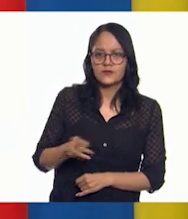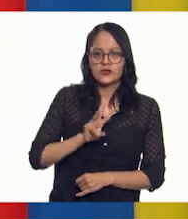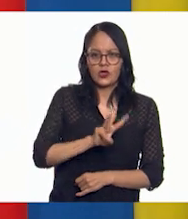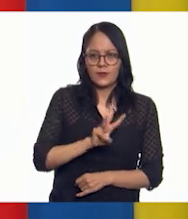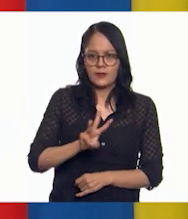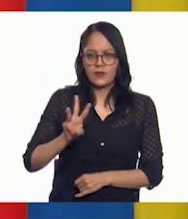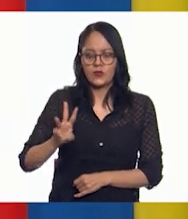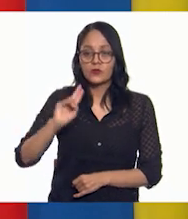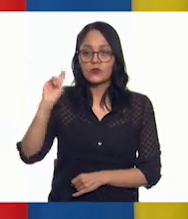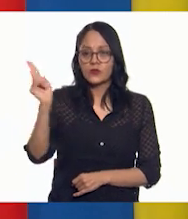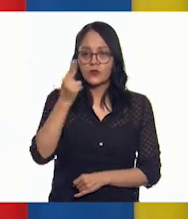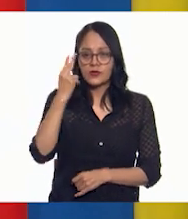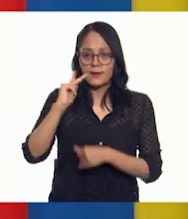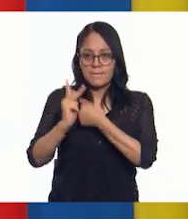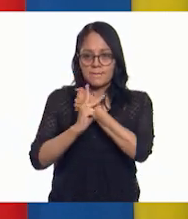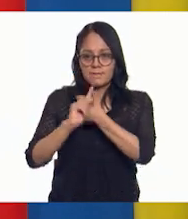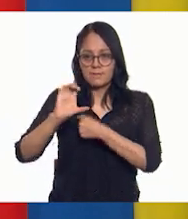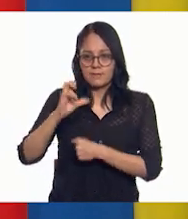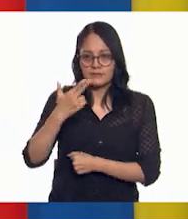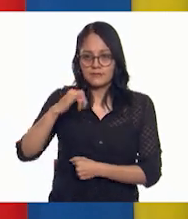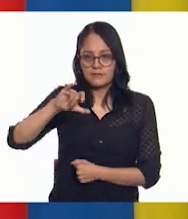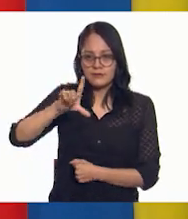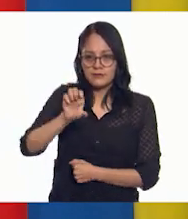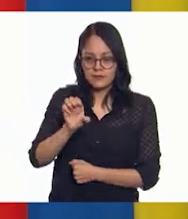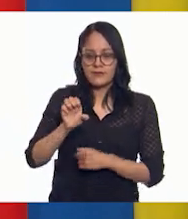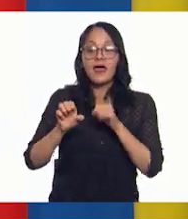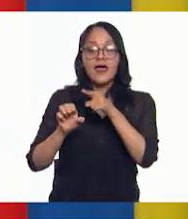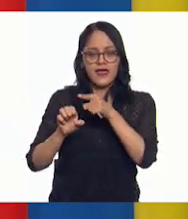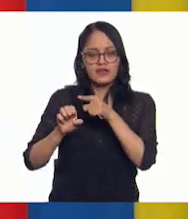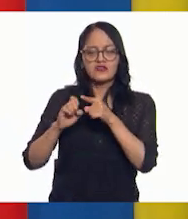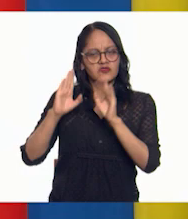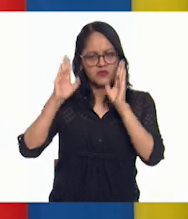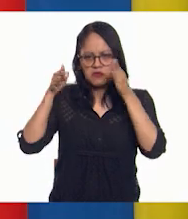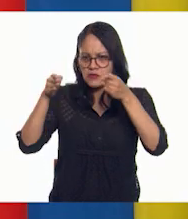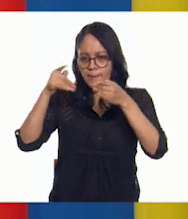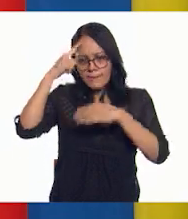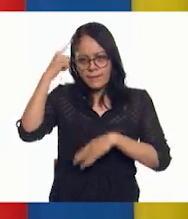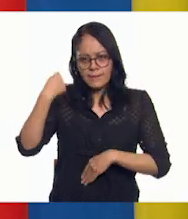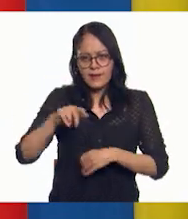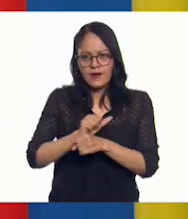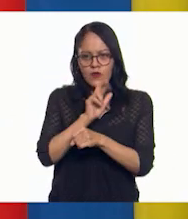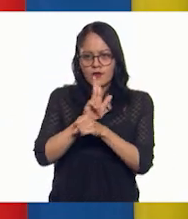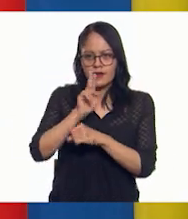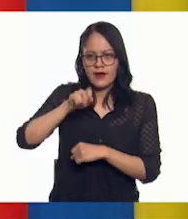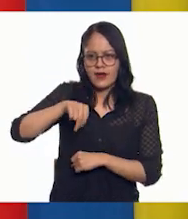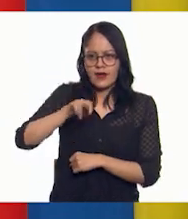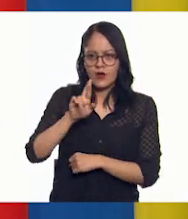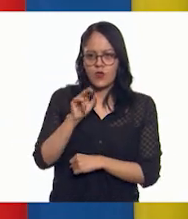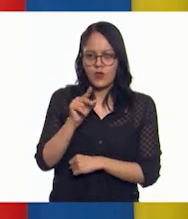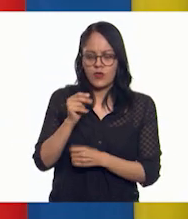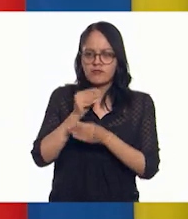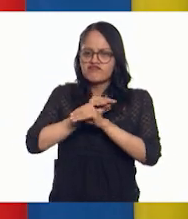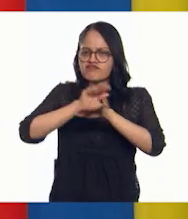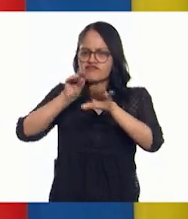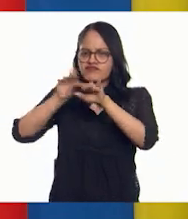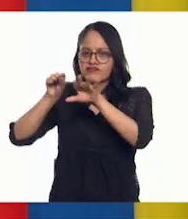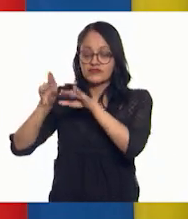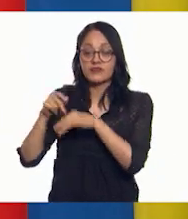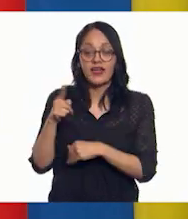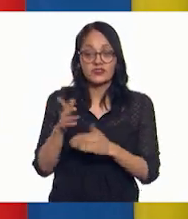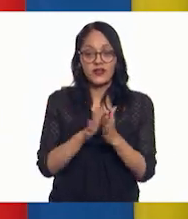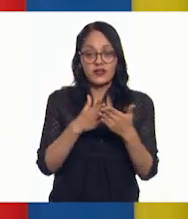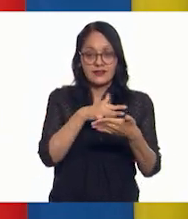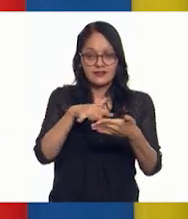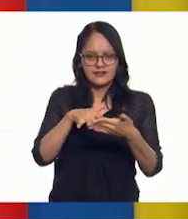Universidad de Chile que está dedicada a difundir la obra de Neruda. Así podrán disfrutar mucho sus textos y pues también lo que encuentren